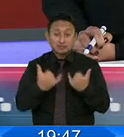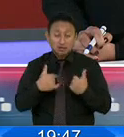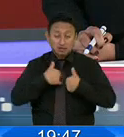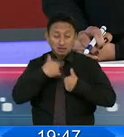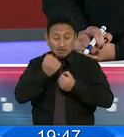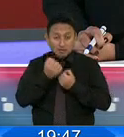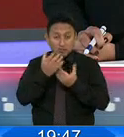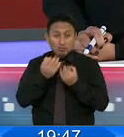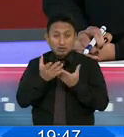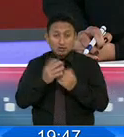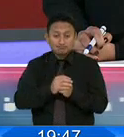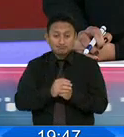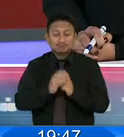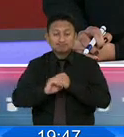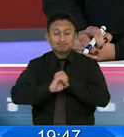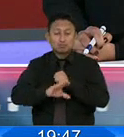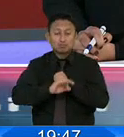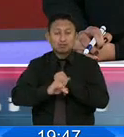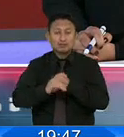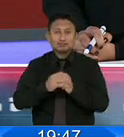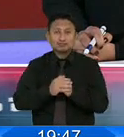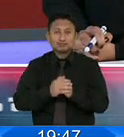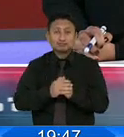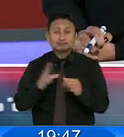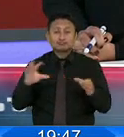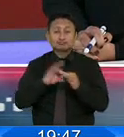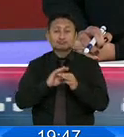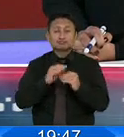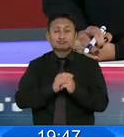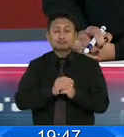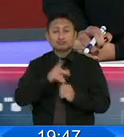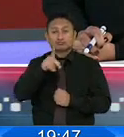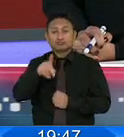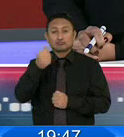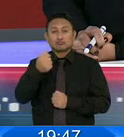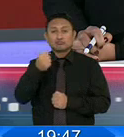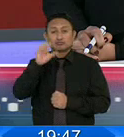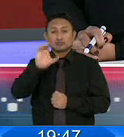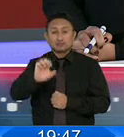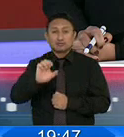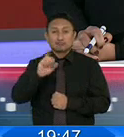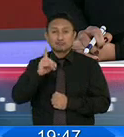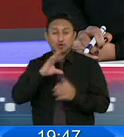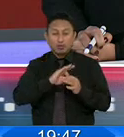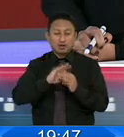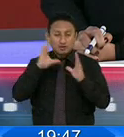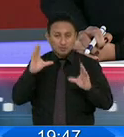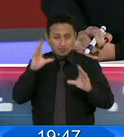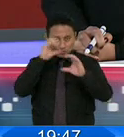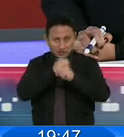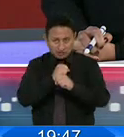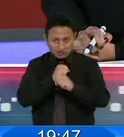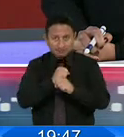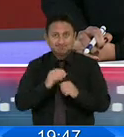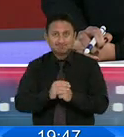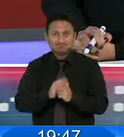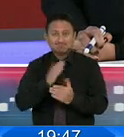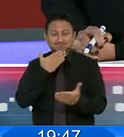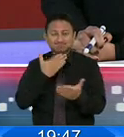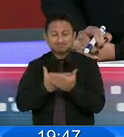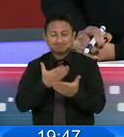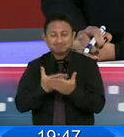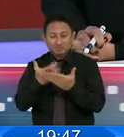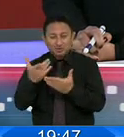fin de la campaña electoral de la Alianza Creo Partido Social Cristiano. Compañeros, buenas noches. Muy buenas noches, Charlie. Gracias